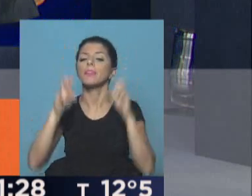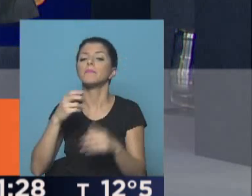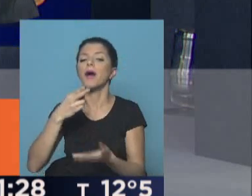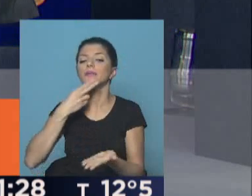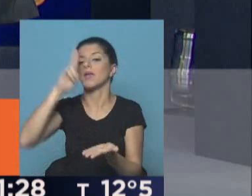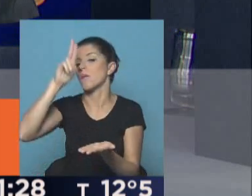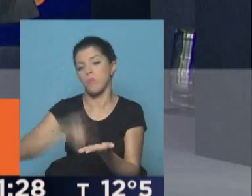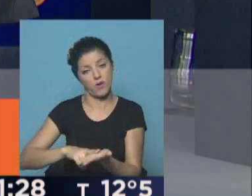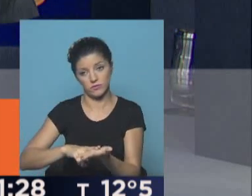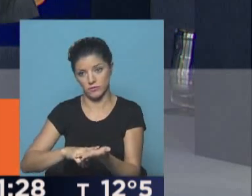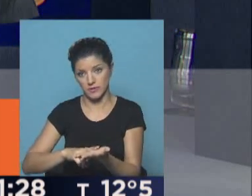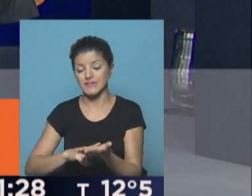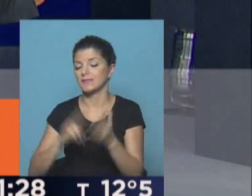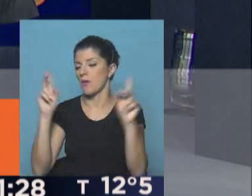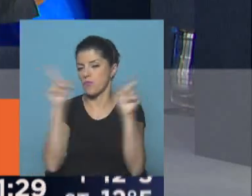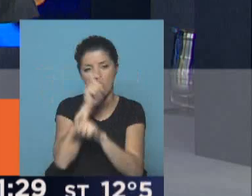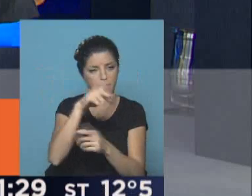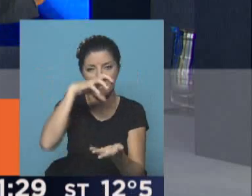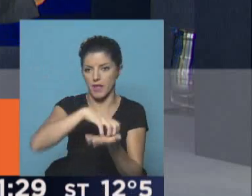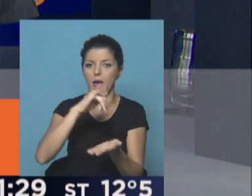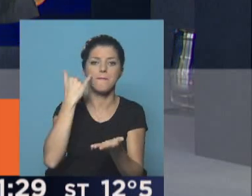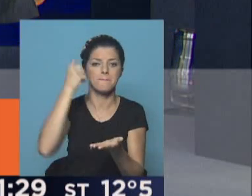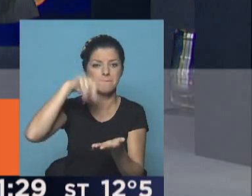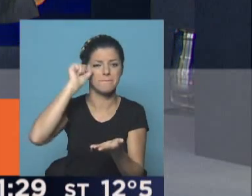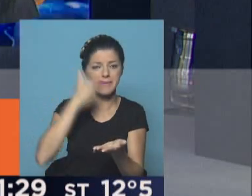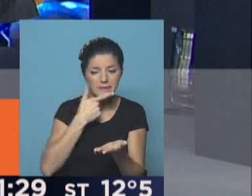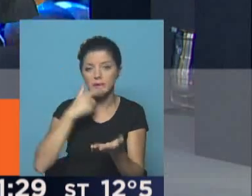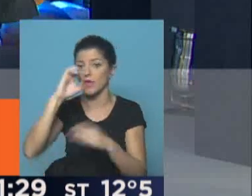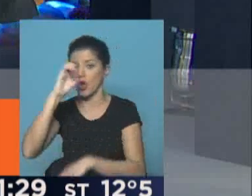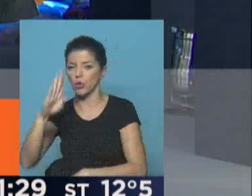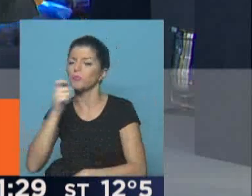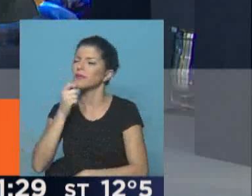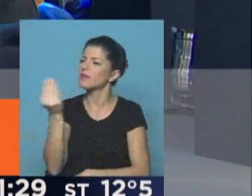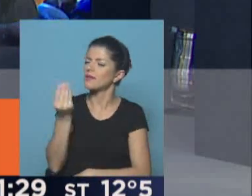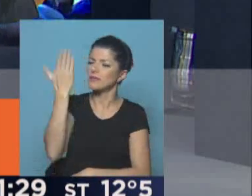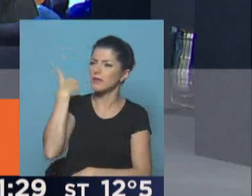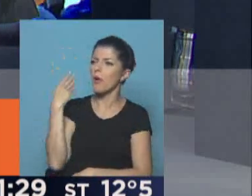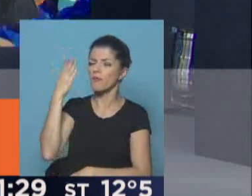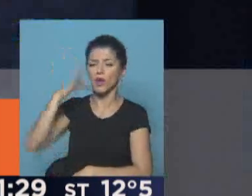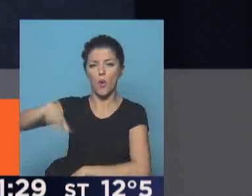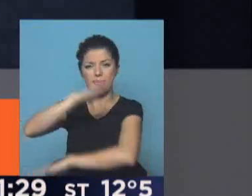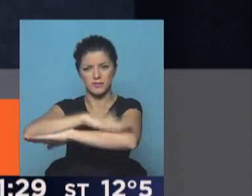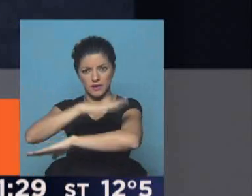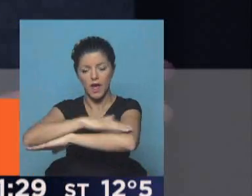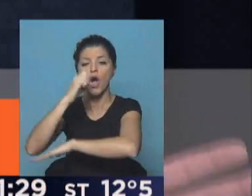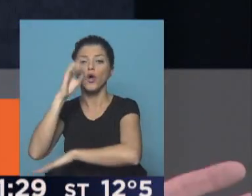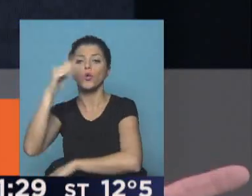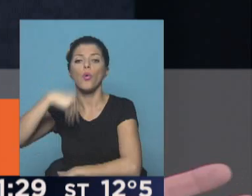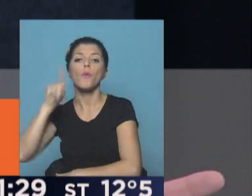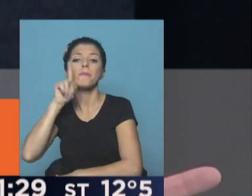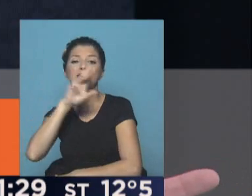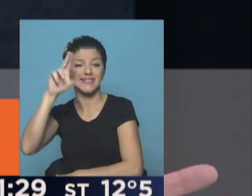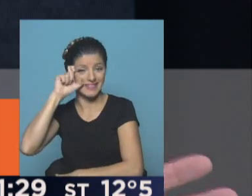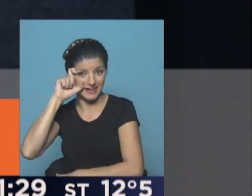problema para las pymes problemas para los clubes por ejemplo el sábado visitaba un club que se llama general mitre en avellaneda y pagaban cuatro mil